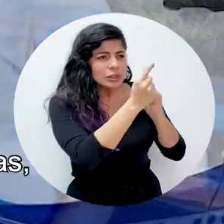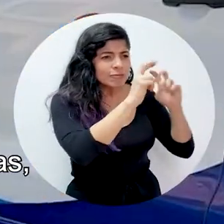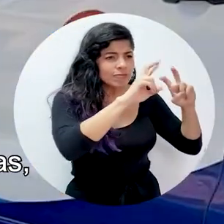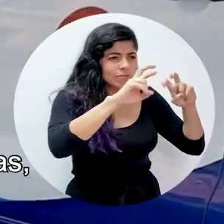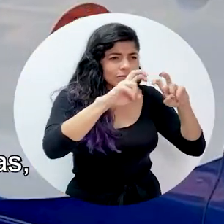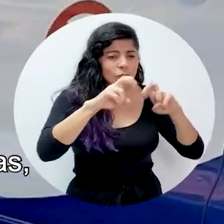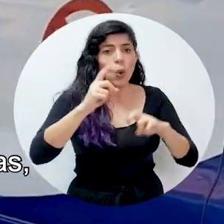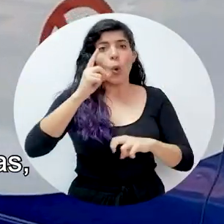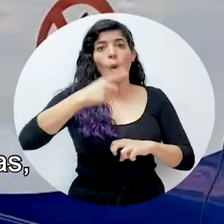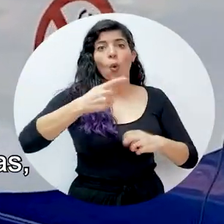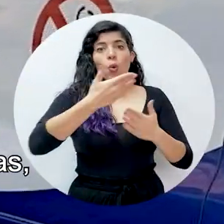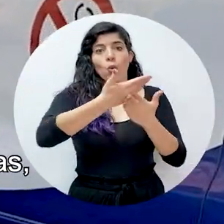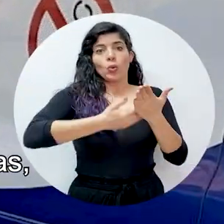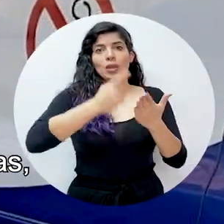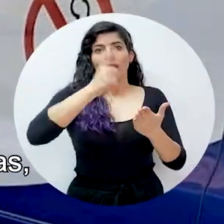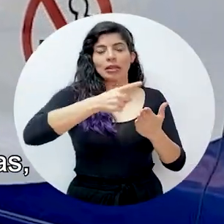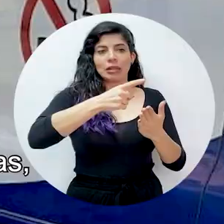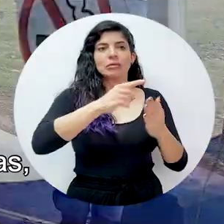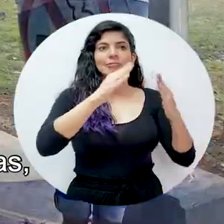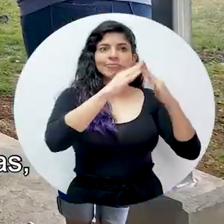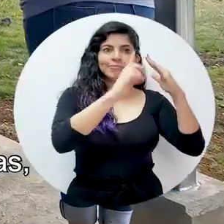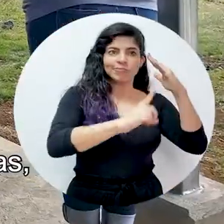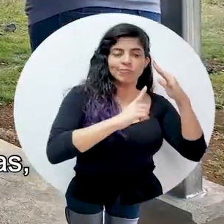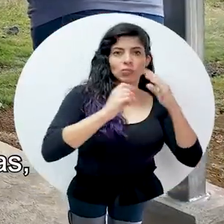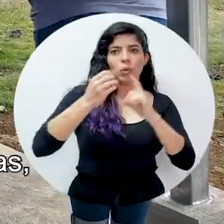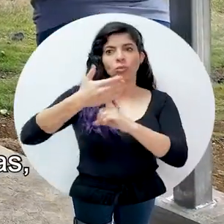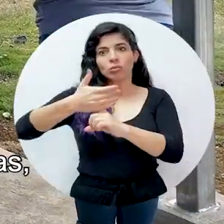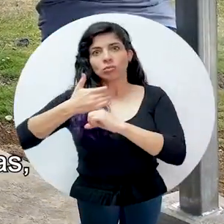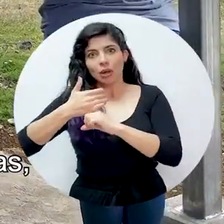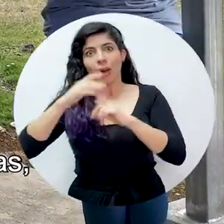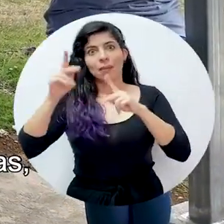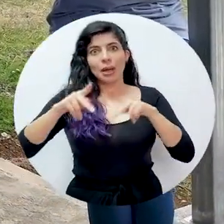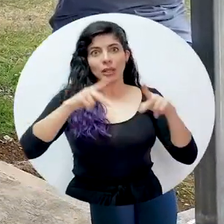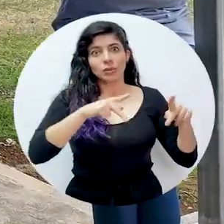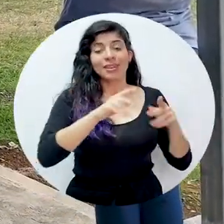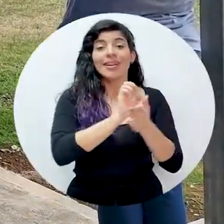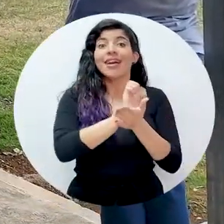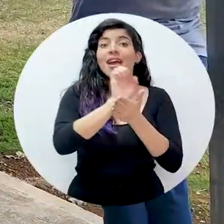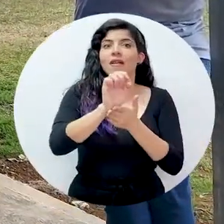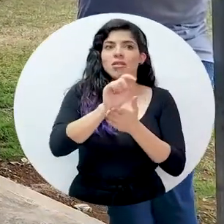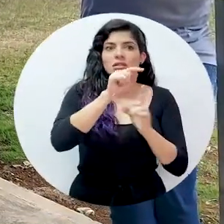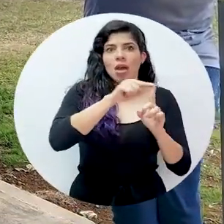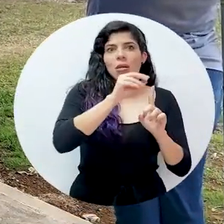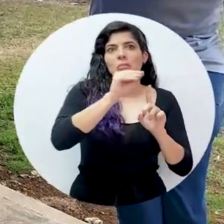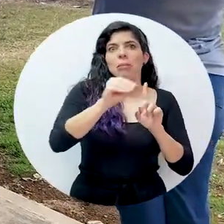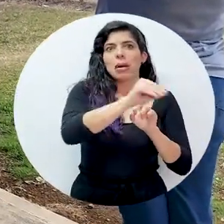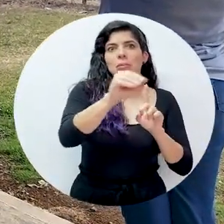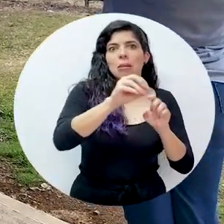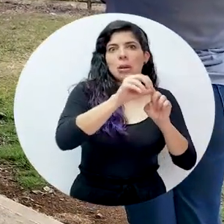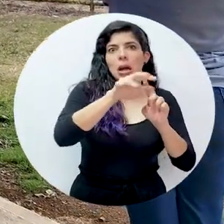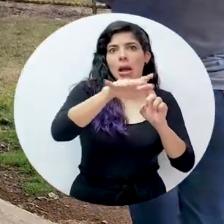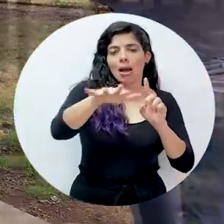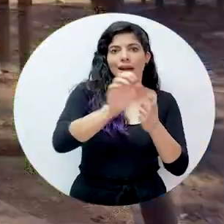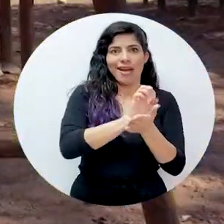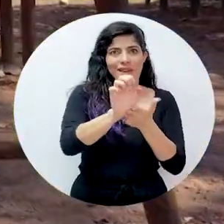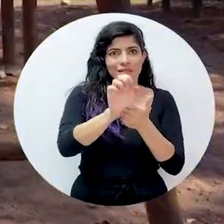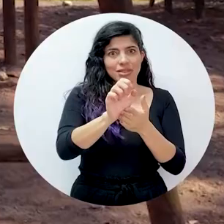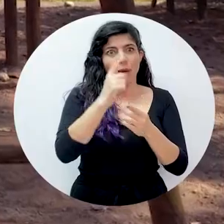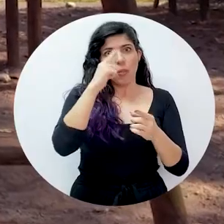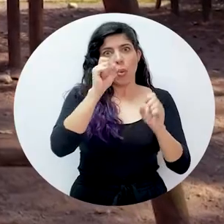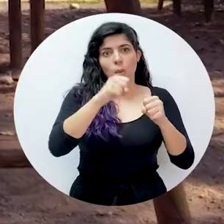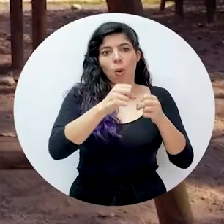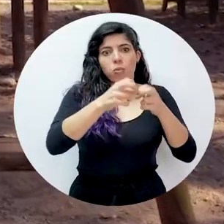cercanos, las órdenes sanitarias, tanto de cuarentena como de aislamiento para todas esas personas, evitar que infecten a más personas y que eso